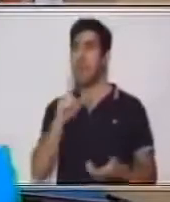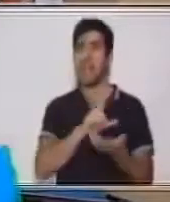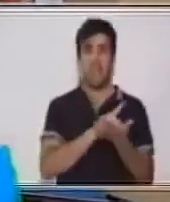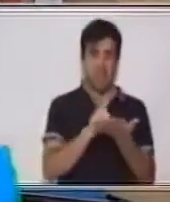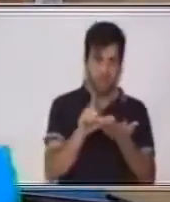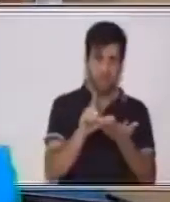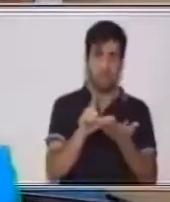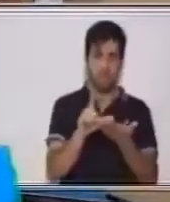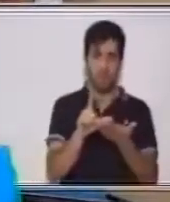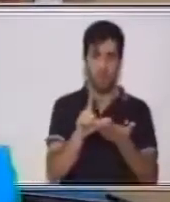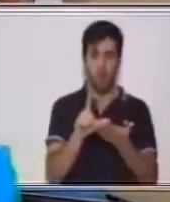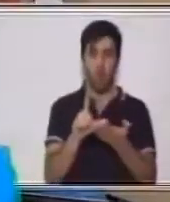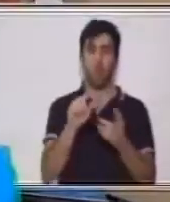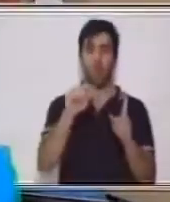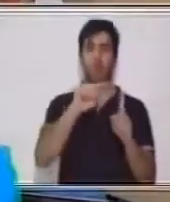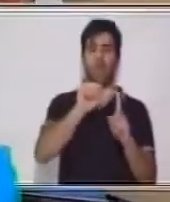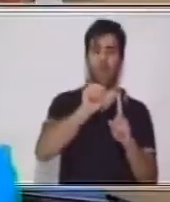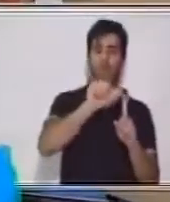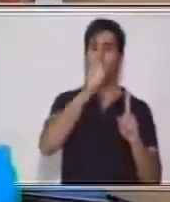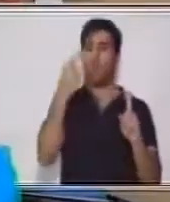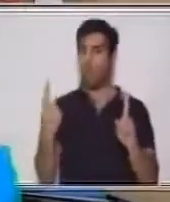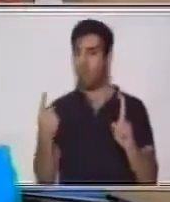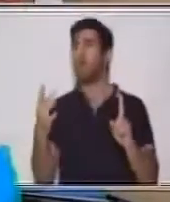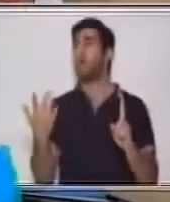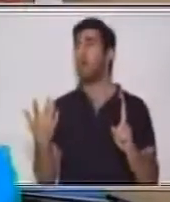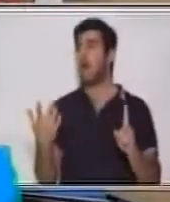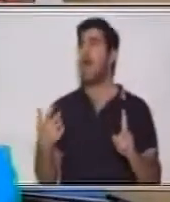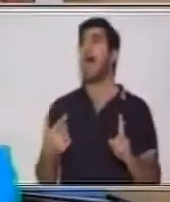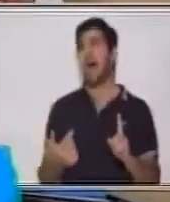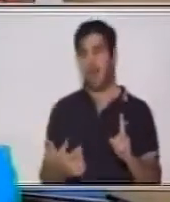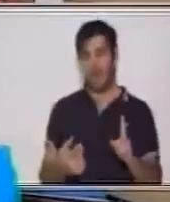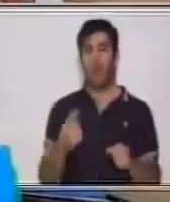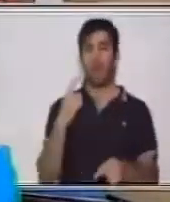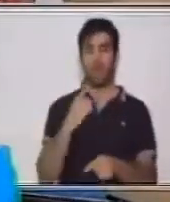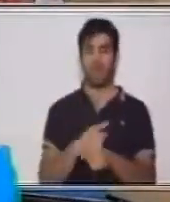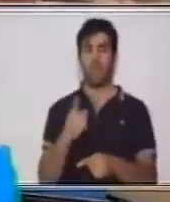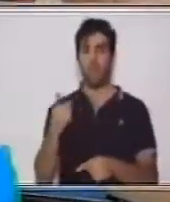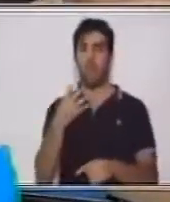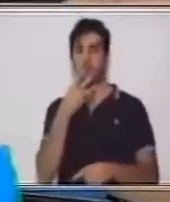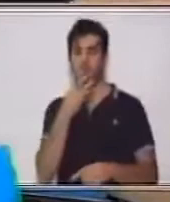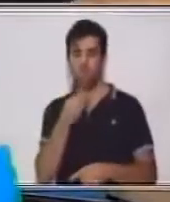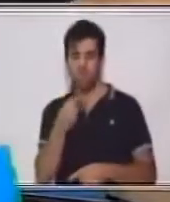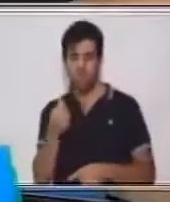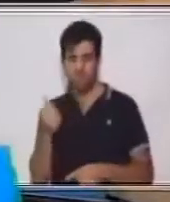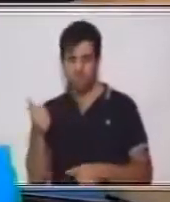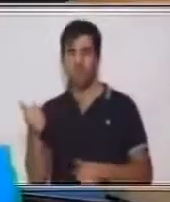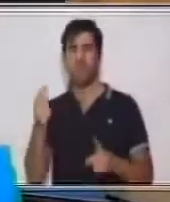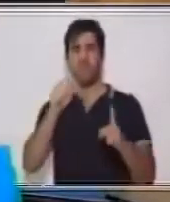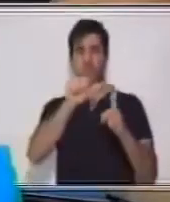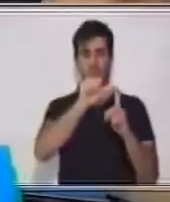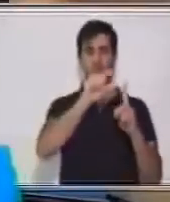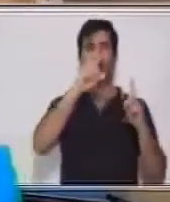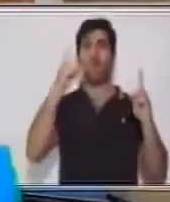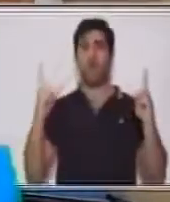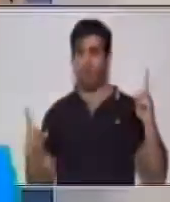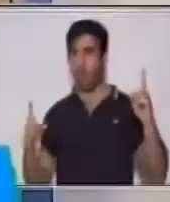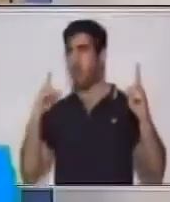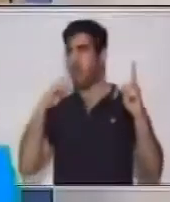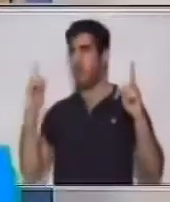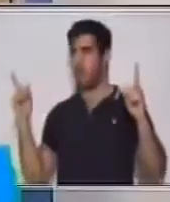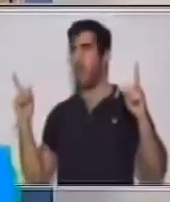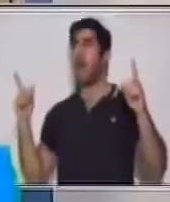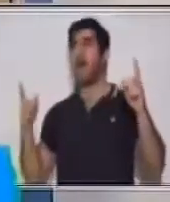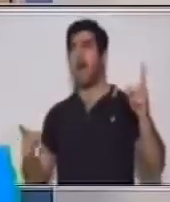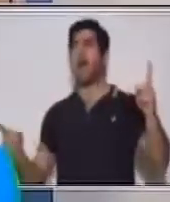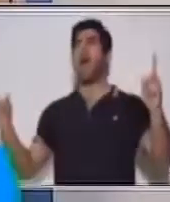apagado? ¿Verdad que no? Sería sucio. Excelente, lo tenemos acá. Entonces